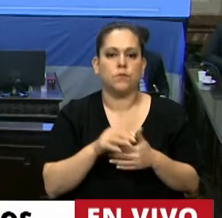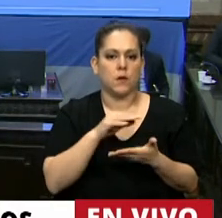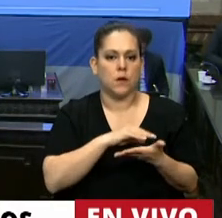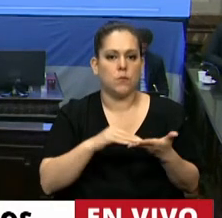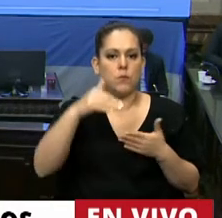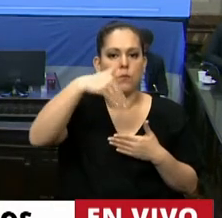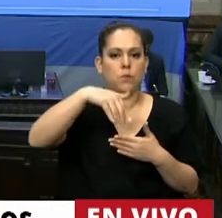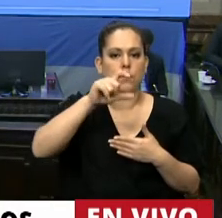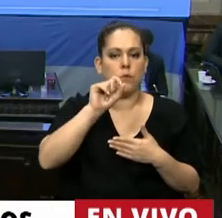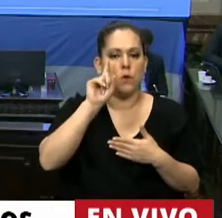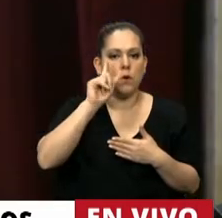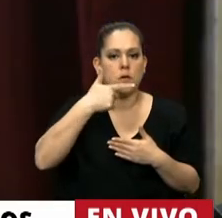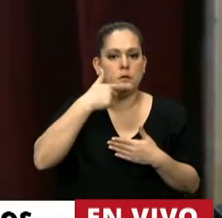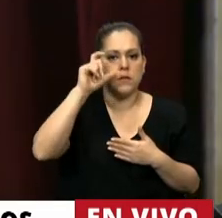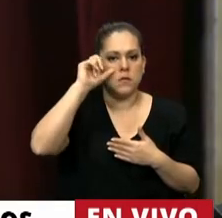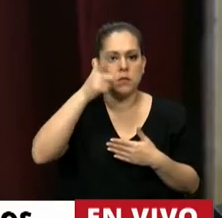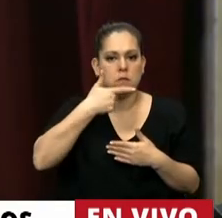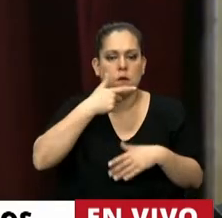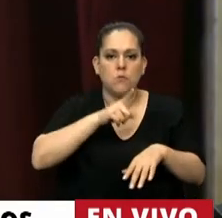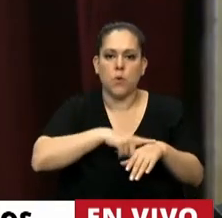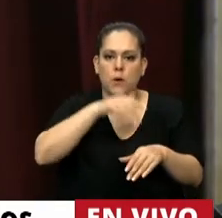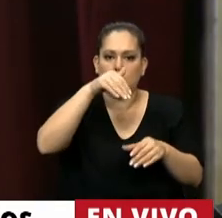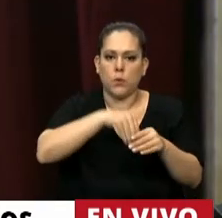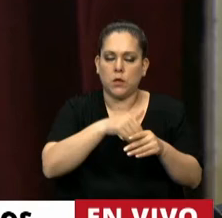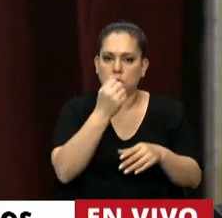Diputada María Carolina Moisés, ausente a la hora de votar.